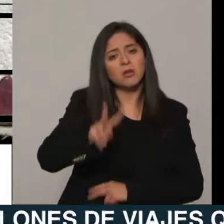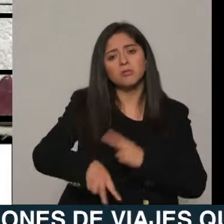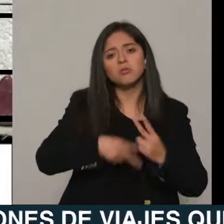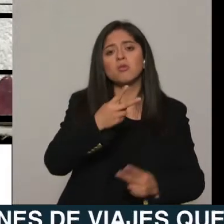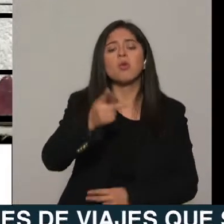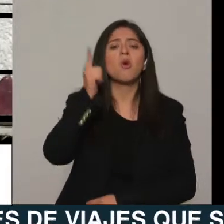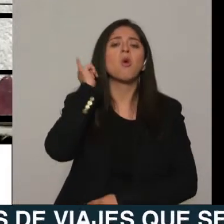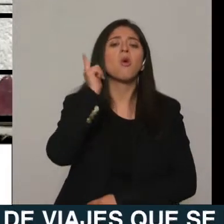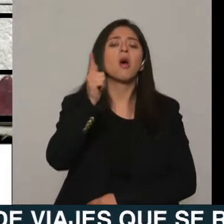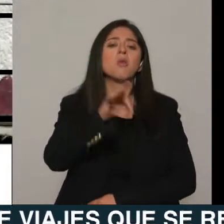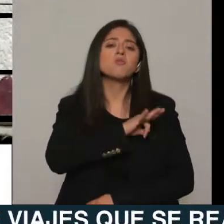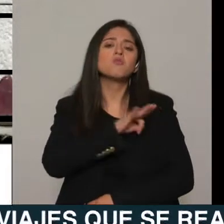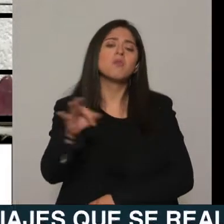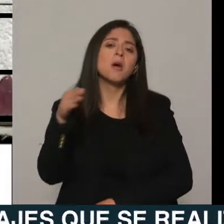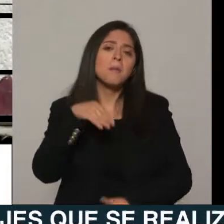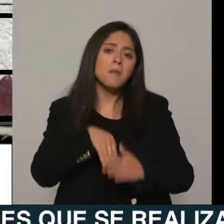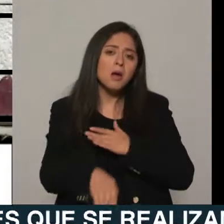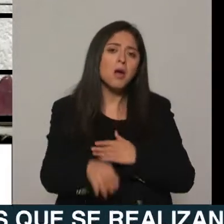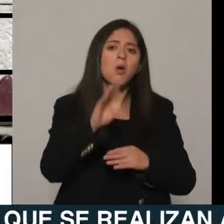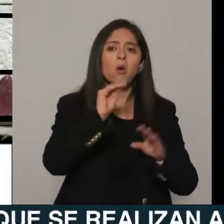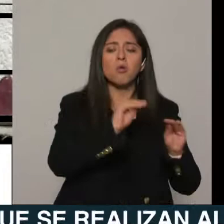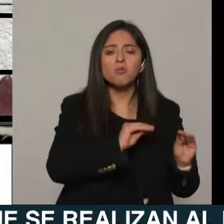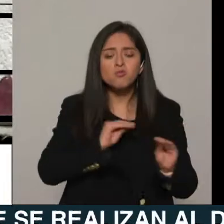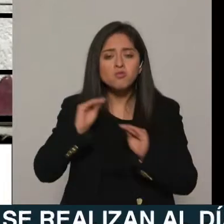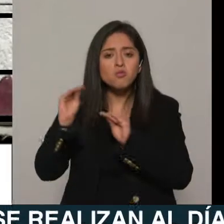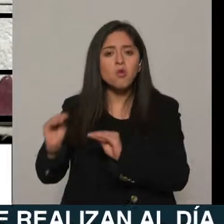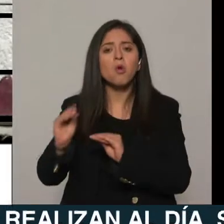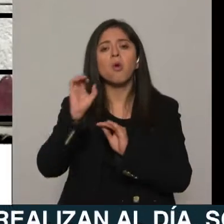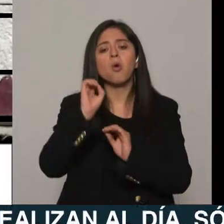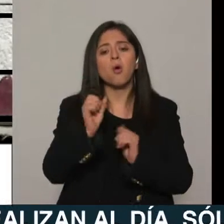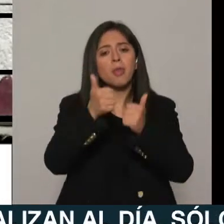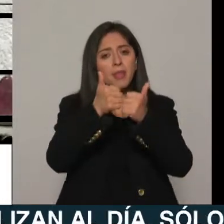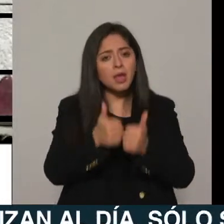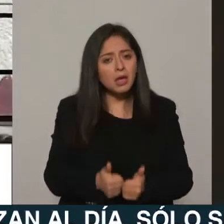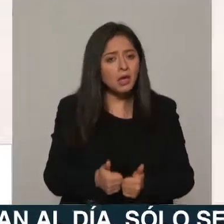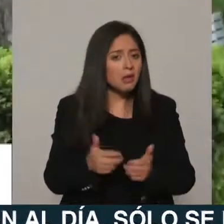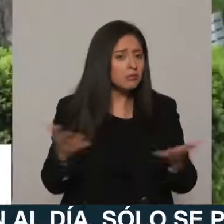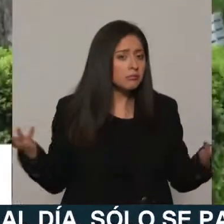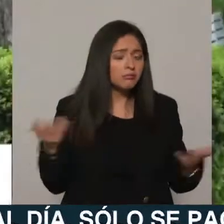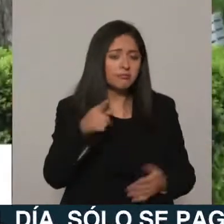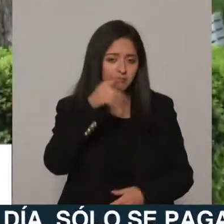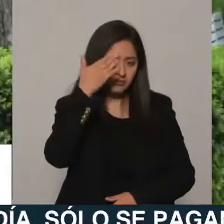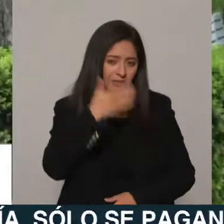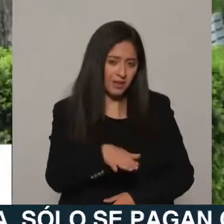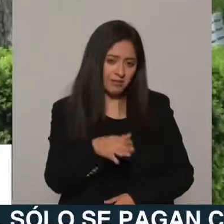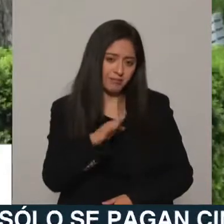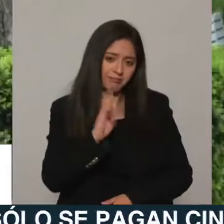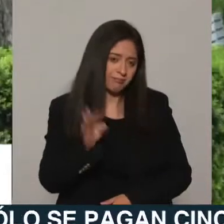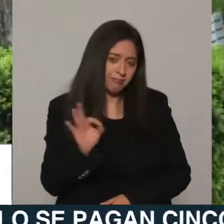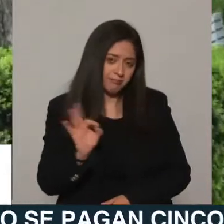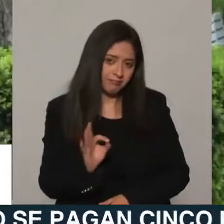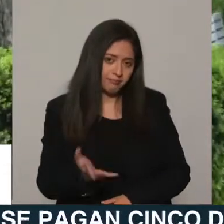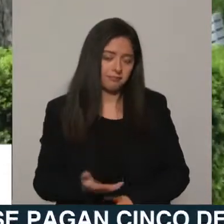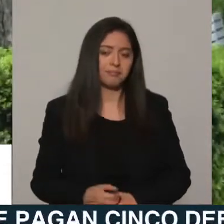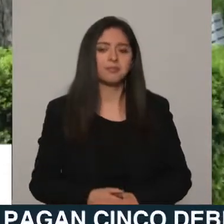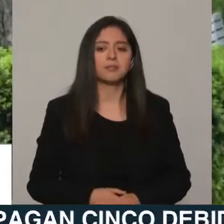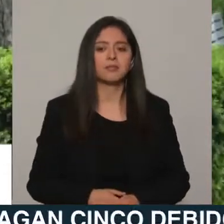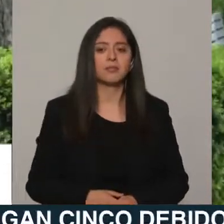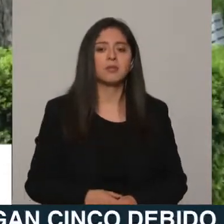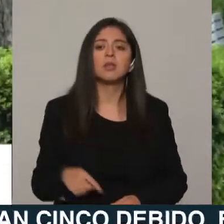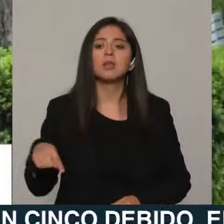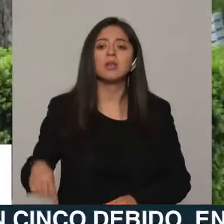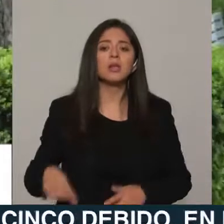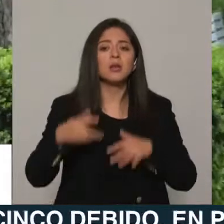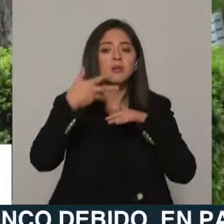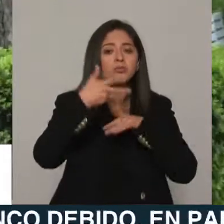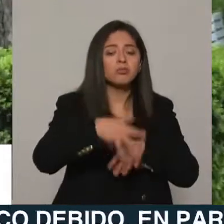lograrlo, a que te deporten o a que te quedes en el camino. Ya te imaginas cómo, ¿no? Los migrantes que avanzaron en esta caravana